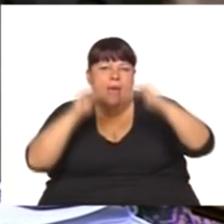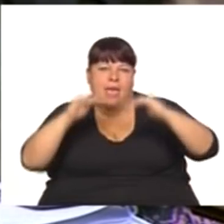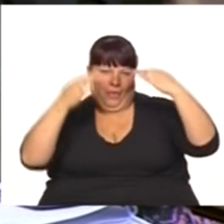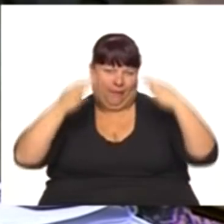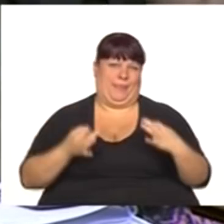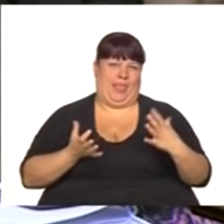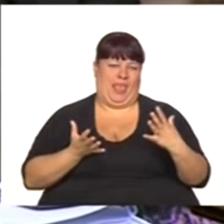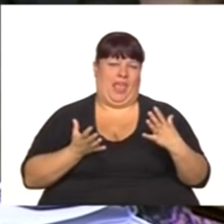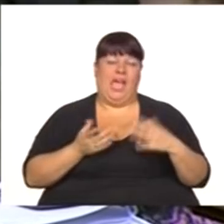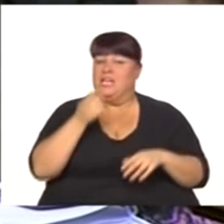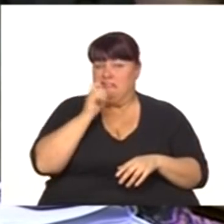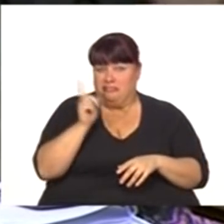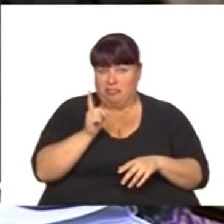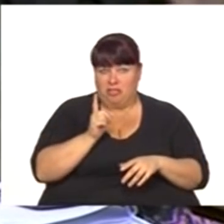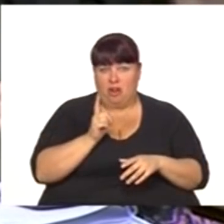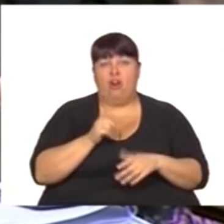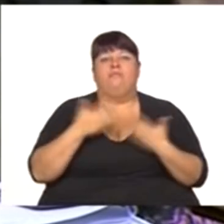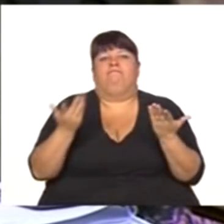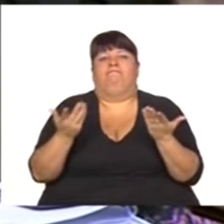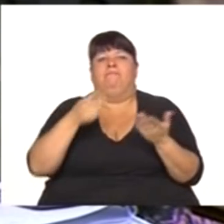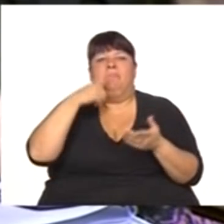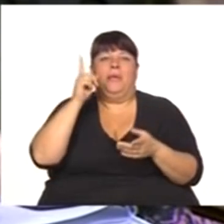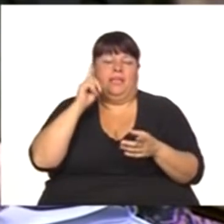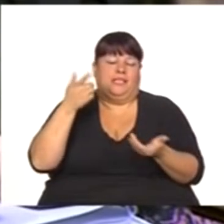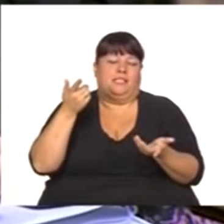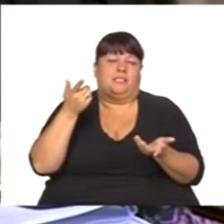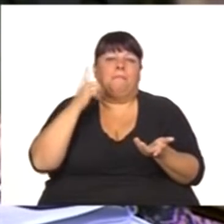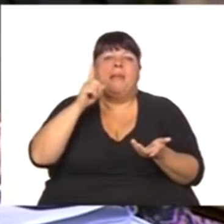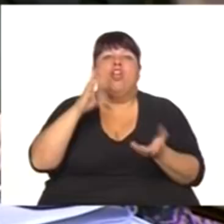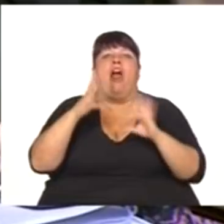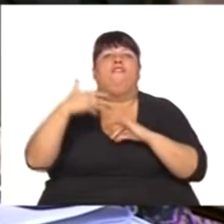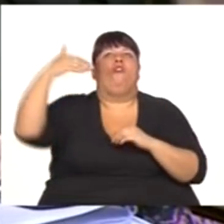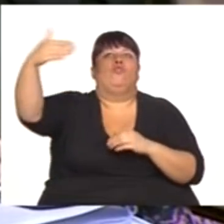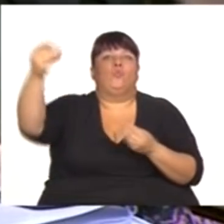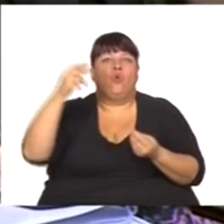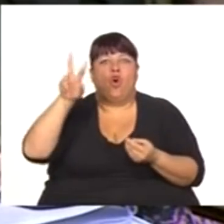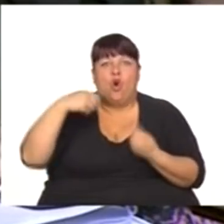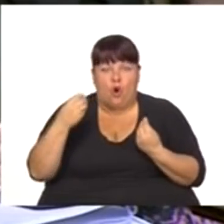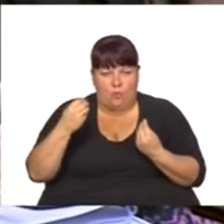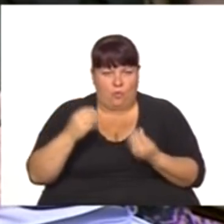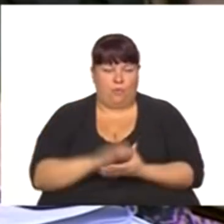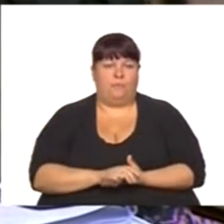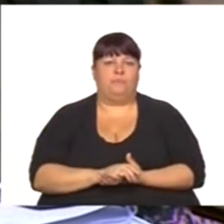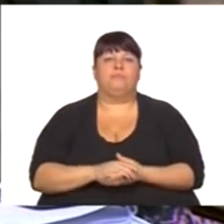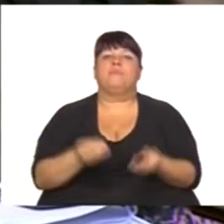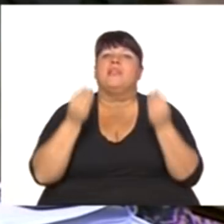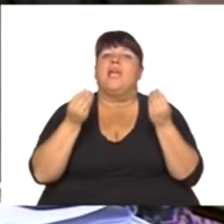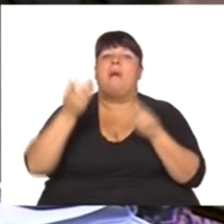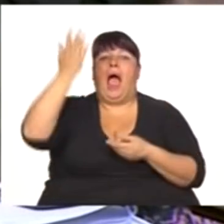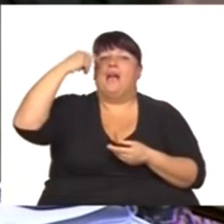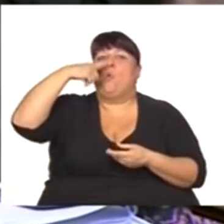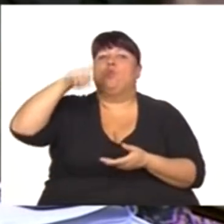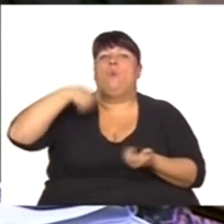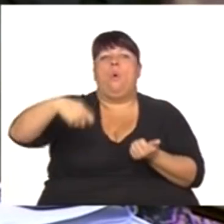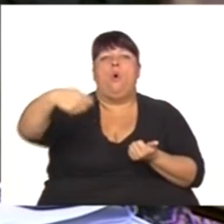bien, porque si no, lo que hacemos es poner en riesgo el sistema futuro. ¿Qué pasó cuando hicimos la